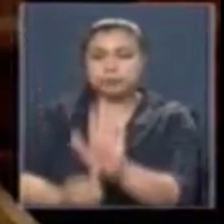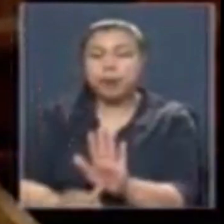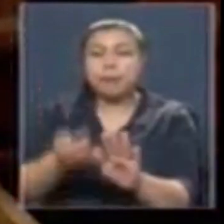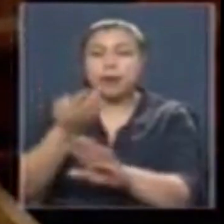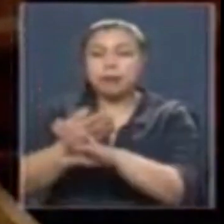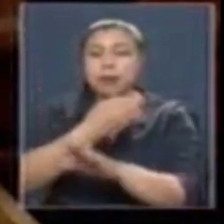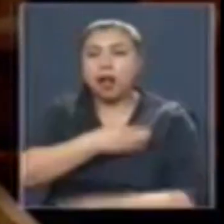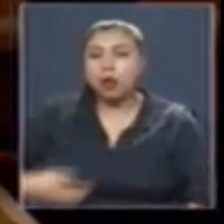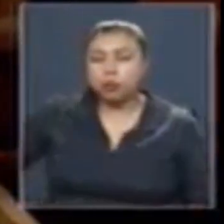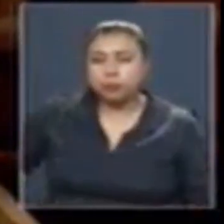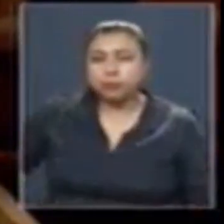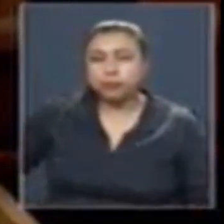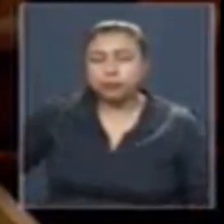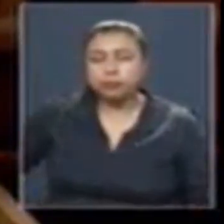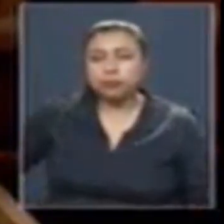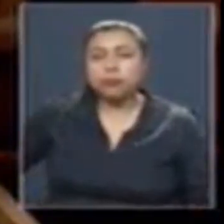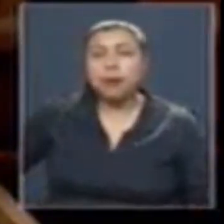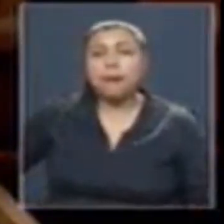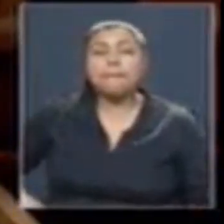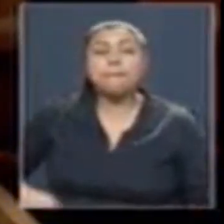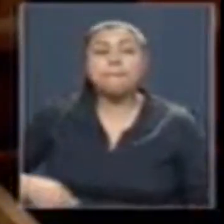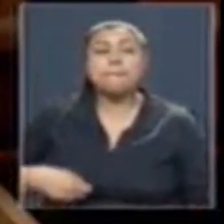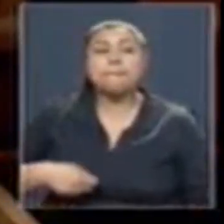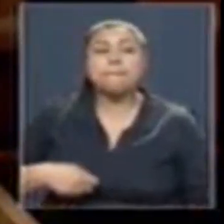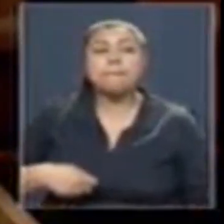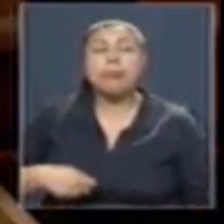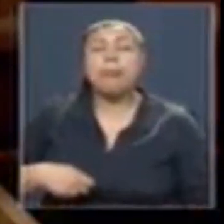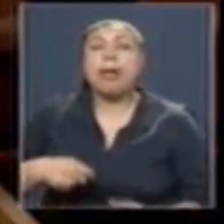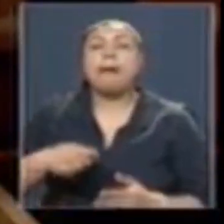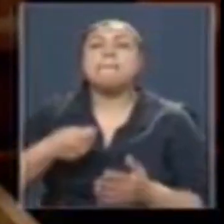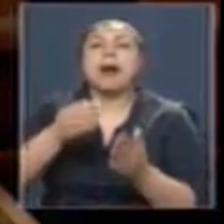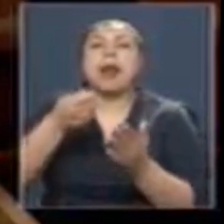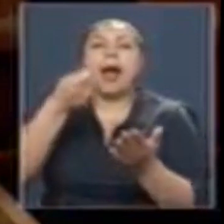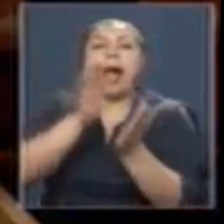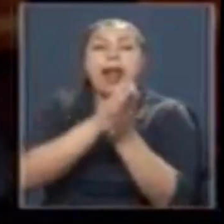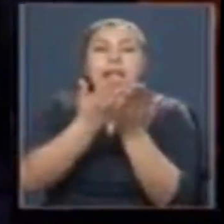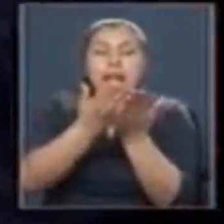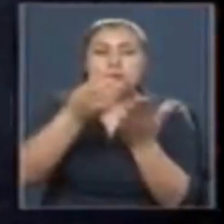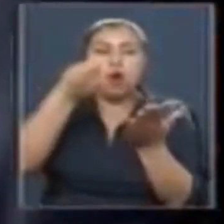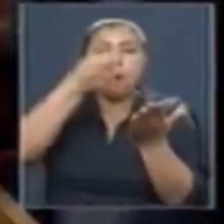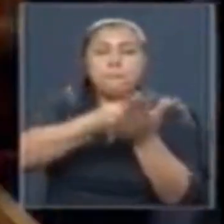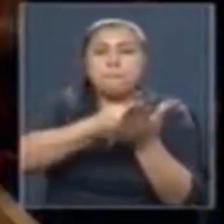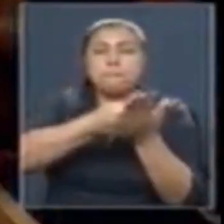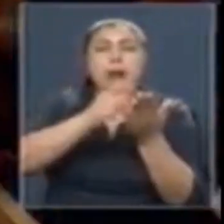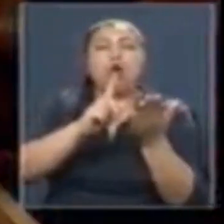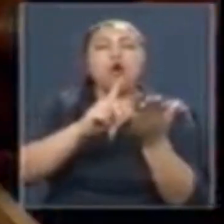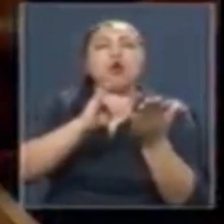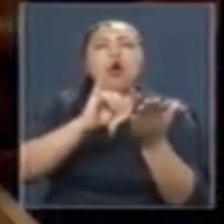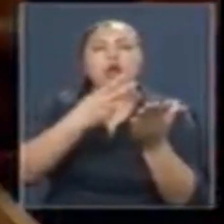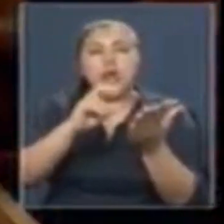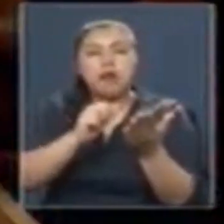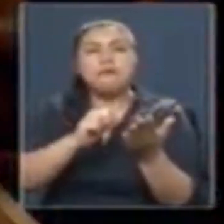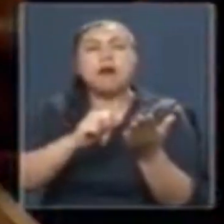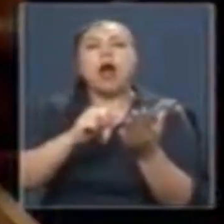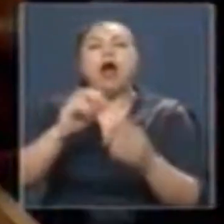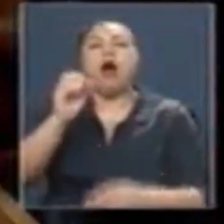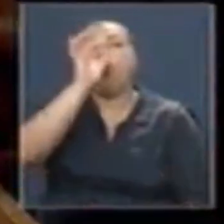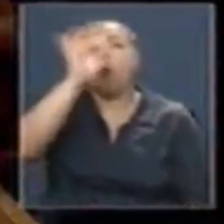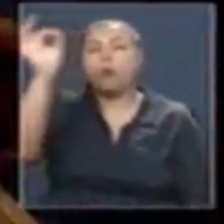Ejecutivo la exención del IVA al libro o, en su defecto, el establecimiento de tasa